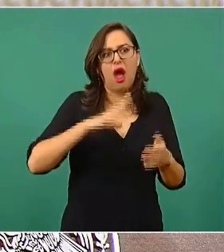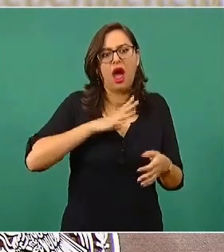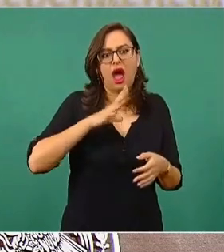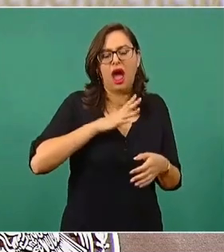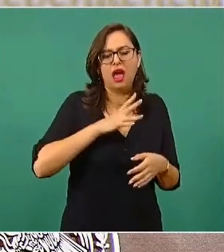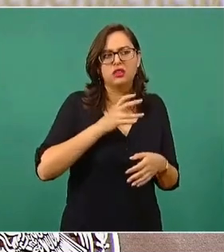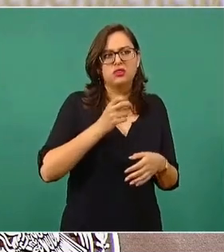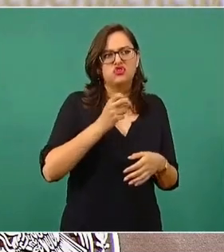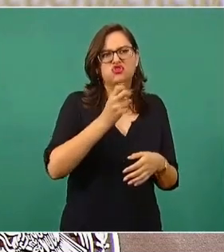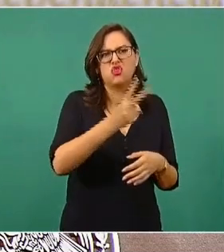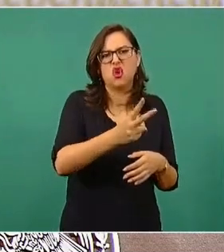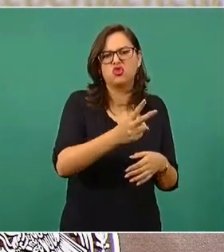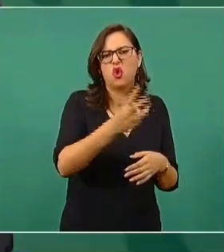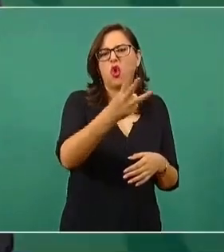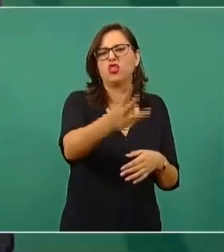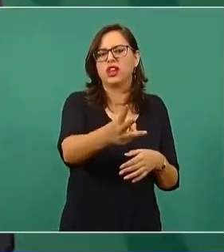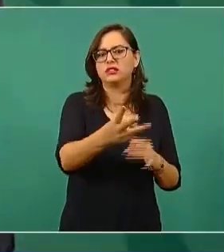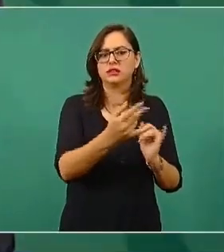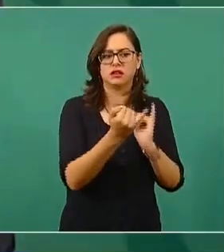para lo mismo,